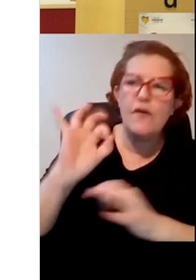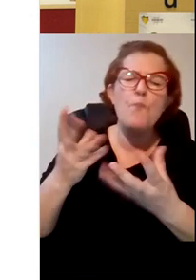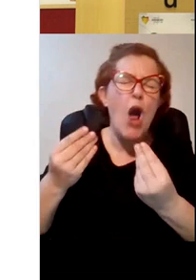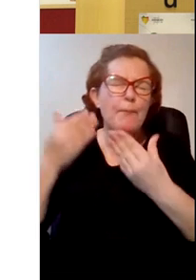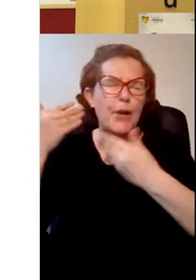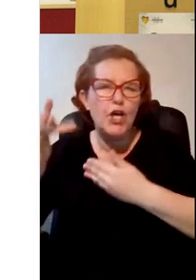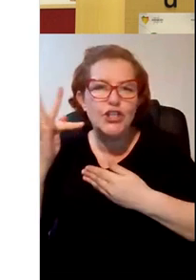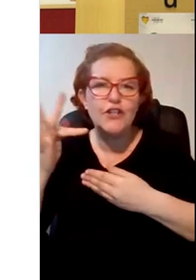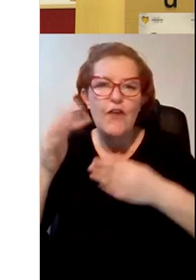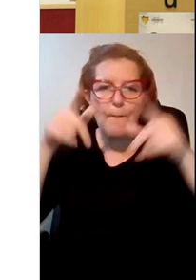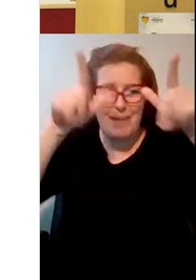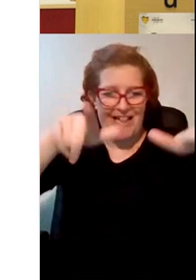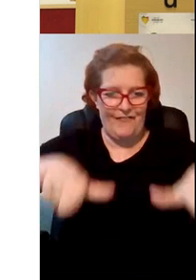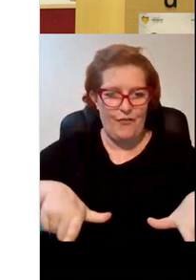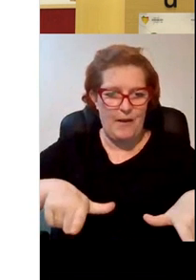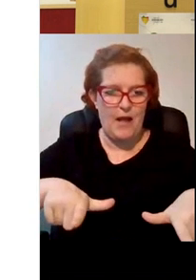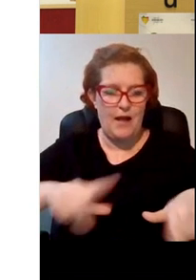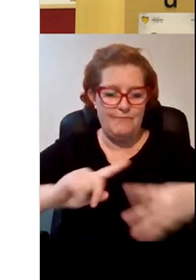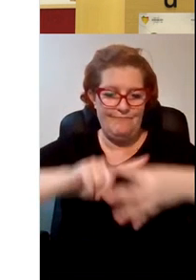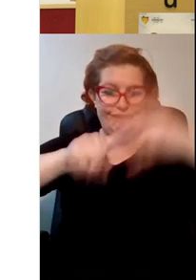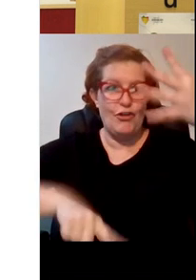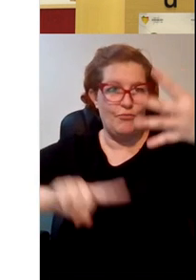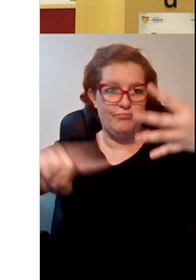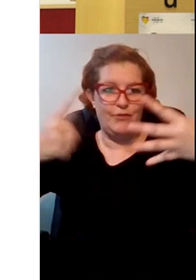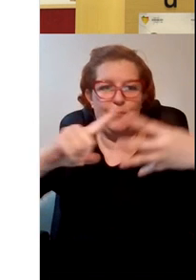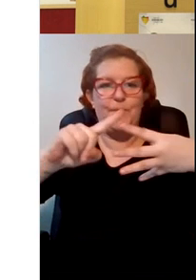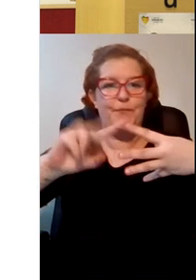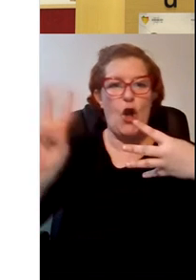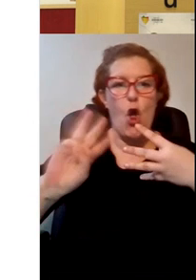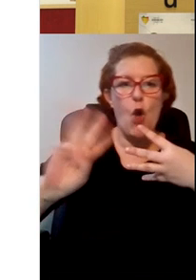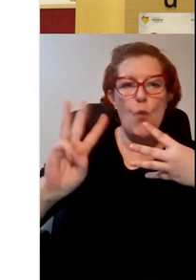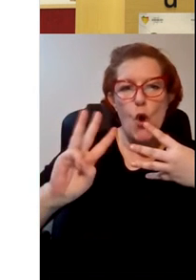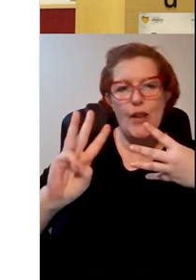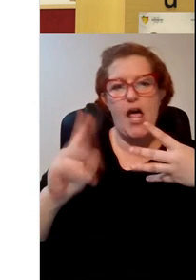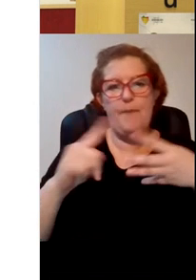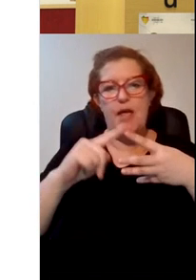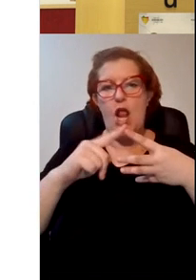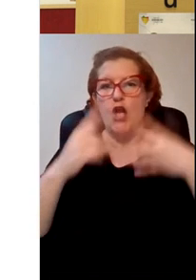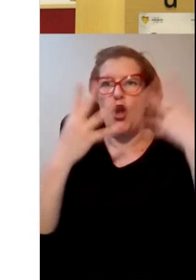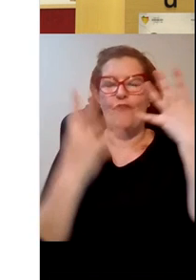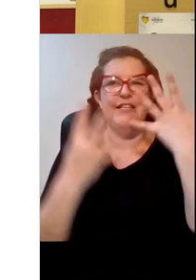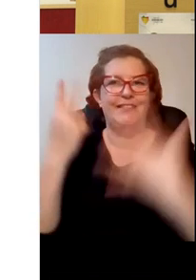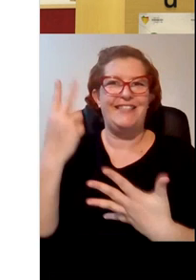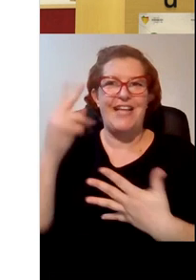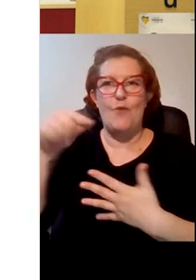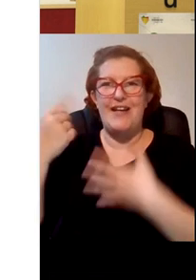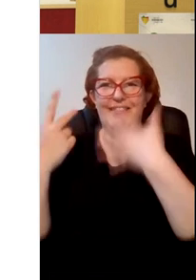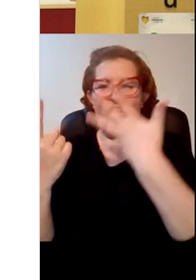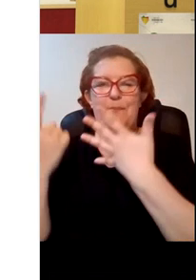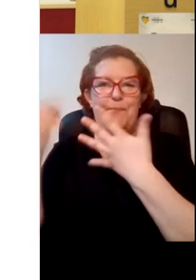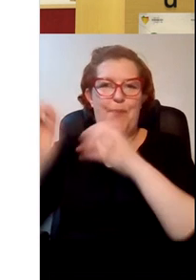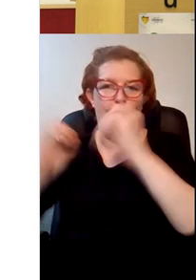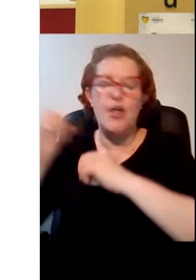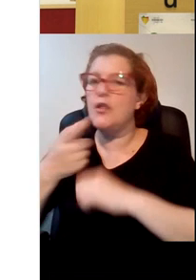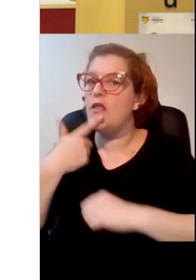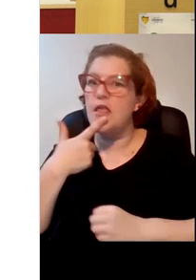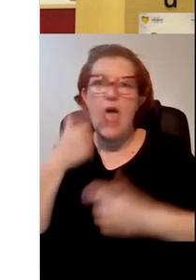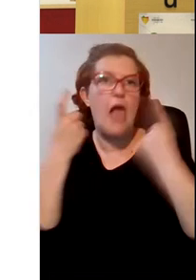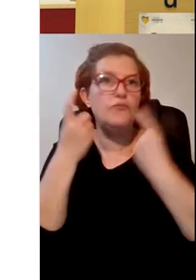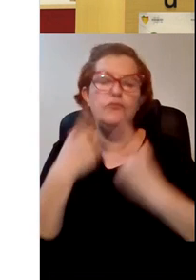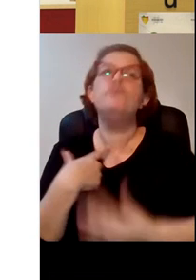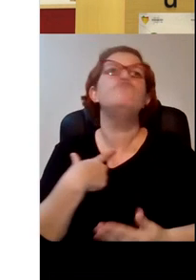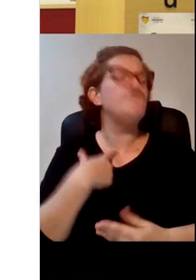plataformas las cuatro más valoradas fueron book lab el 97,6 por ciento la la valoró la evaluó